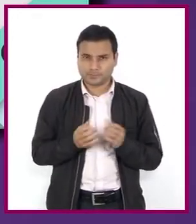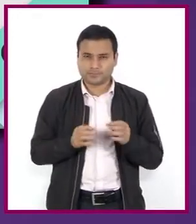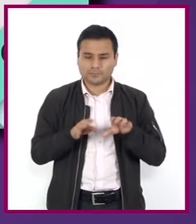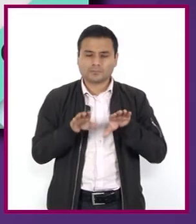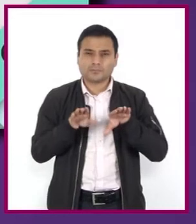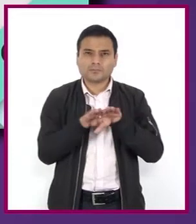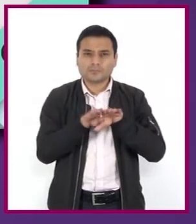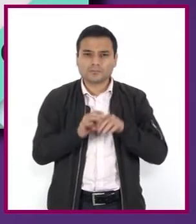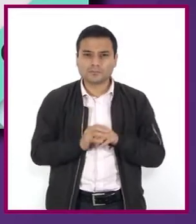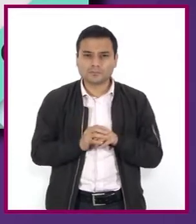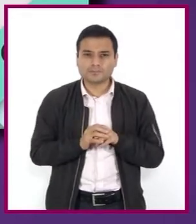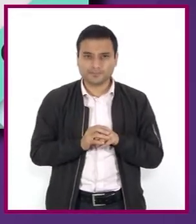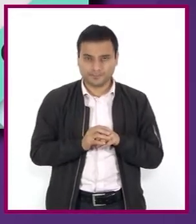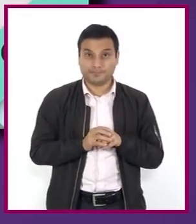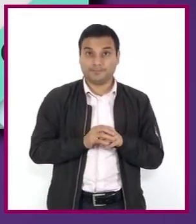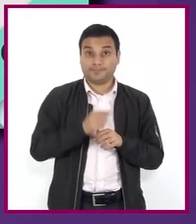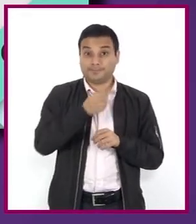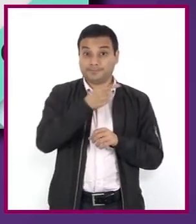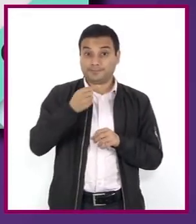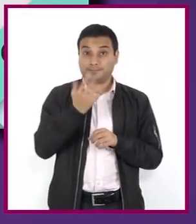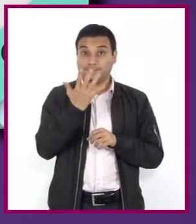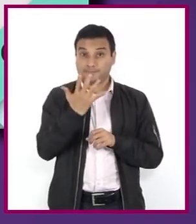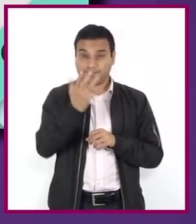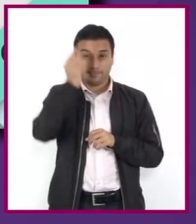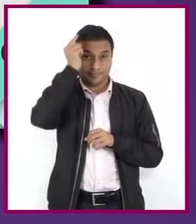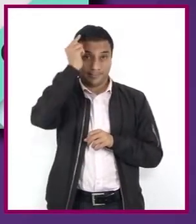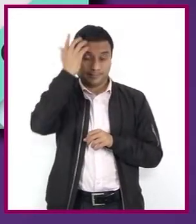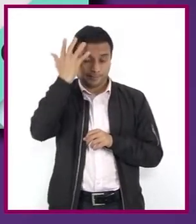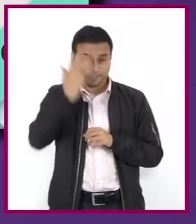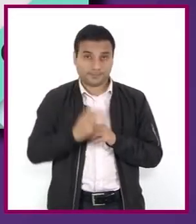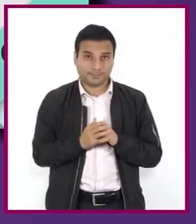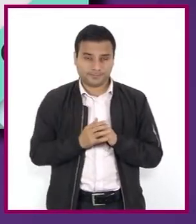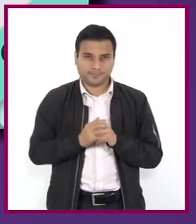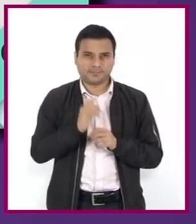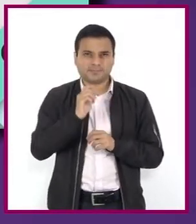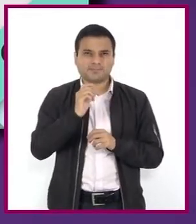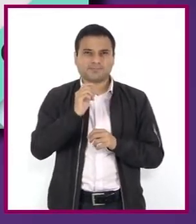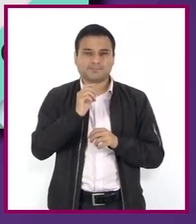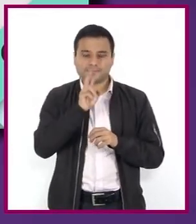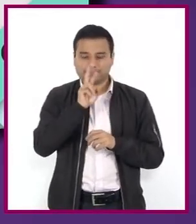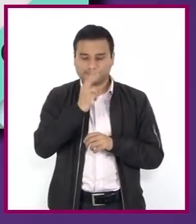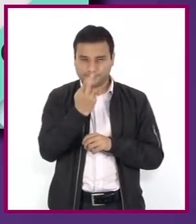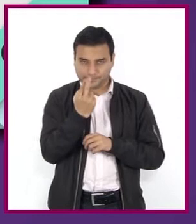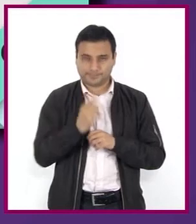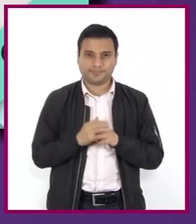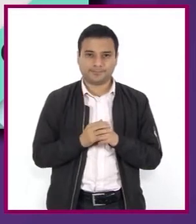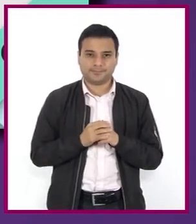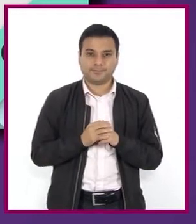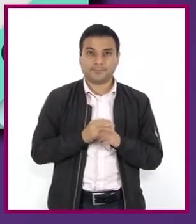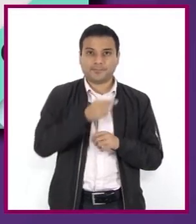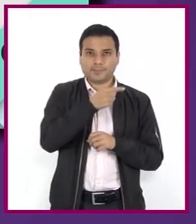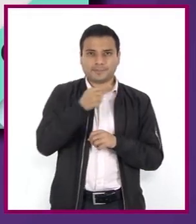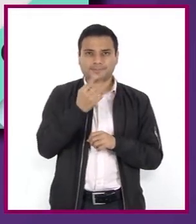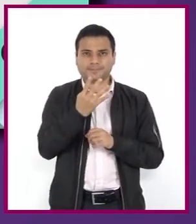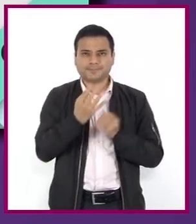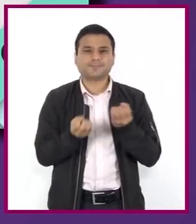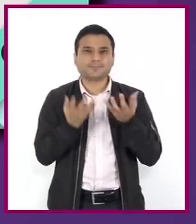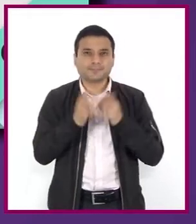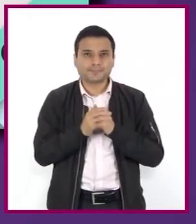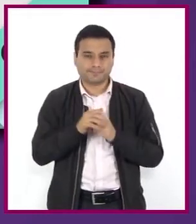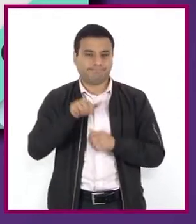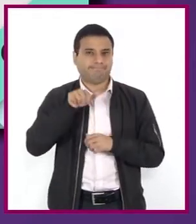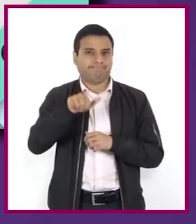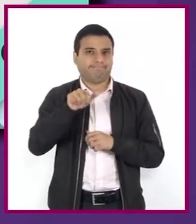negativo al cuadrado, que da como resultado 25. Para 4 negativo, el valor que toma es de 16